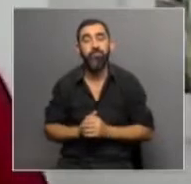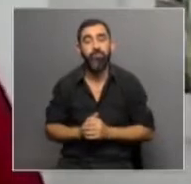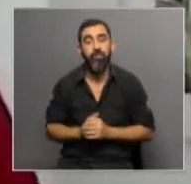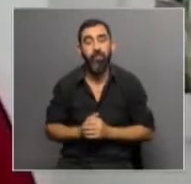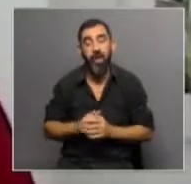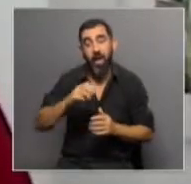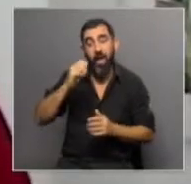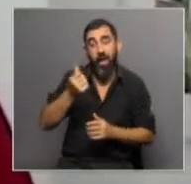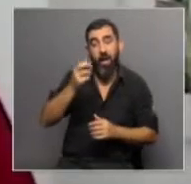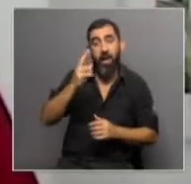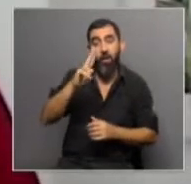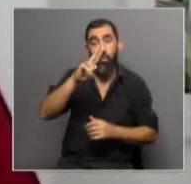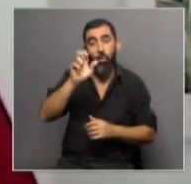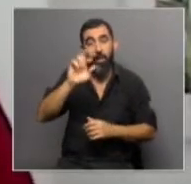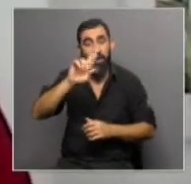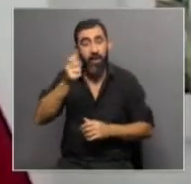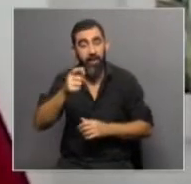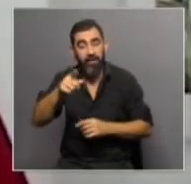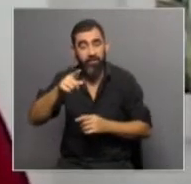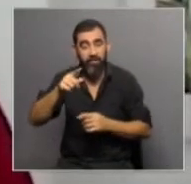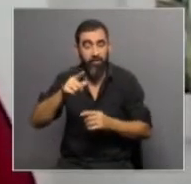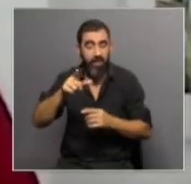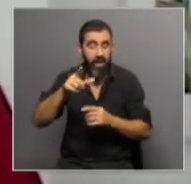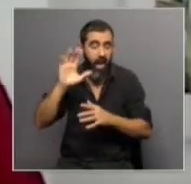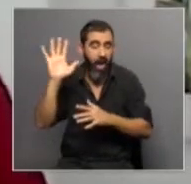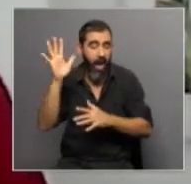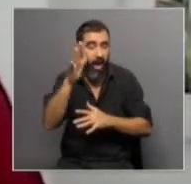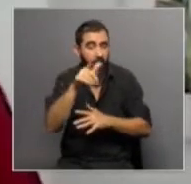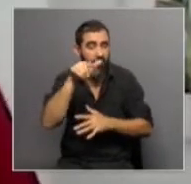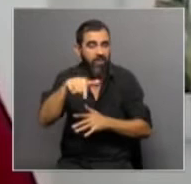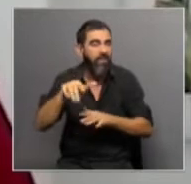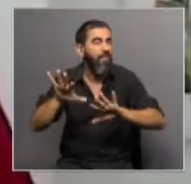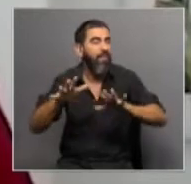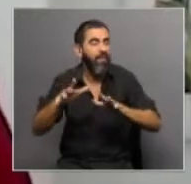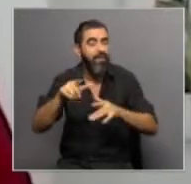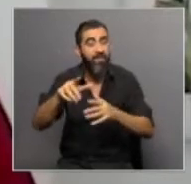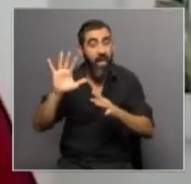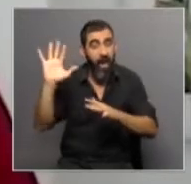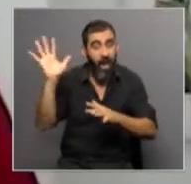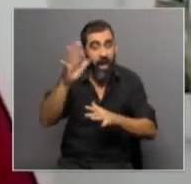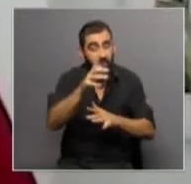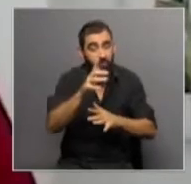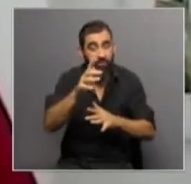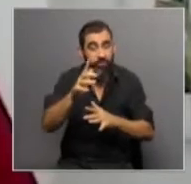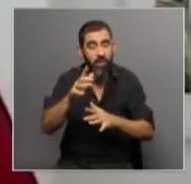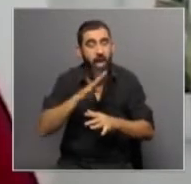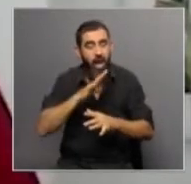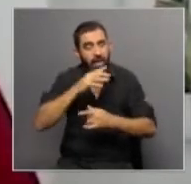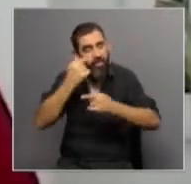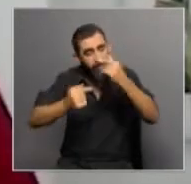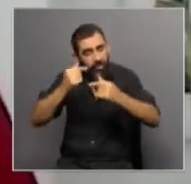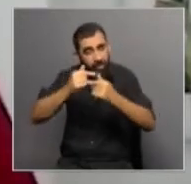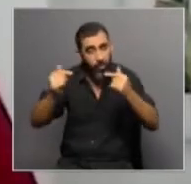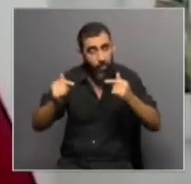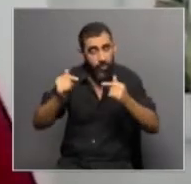La Aruera pertenece a la familia de las anacardiáceas. Las anacardiáceas es una familia que es que tiene varios